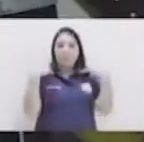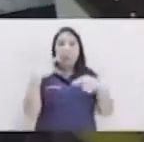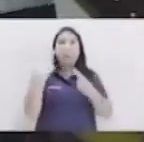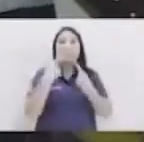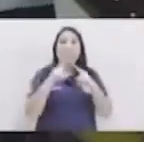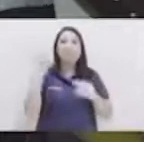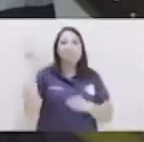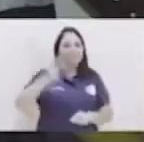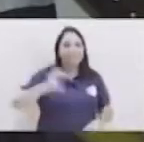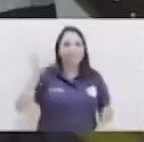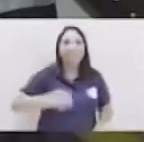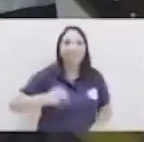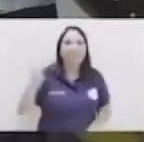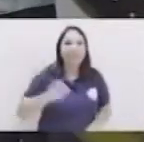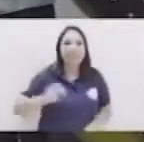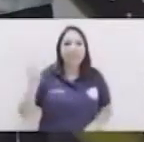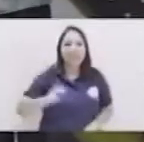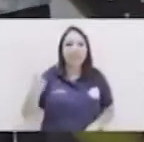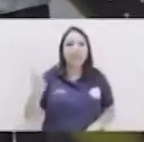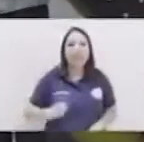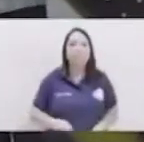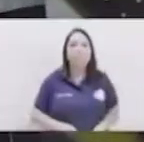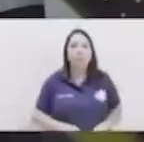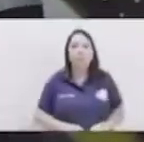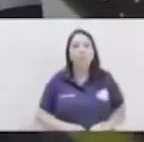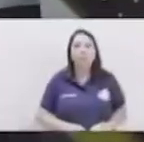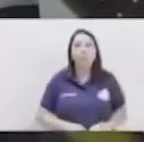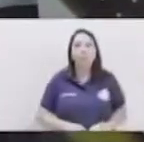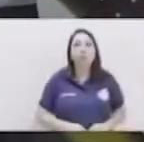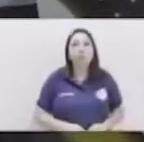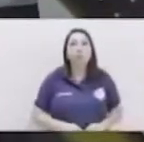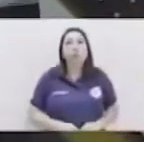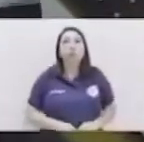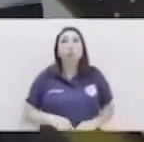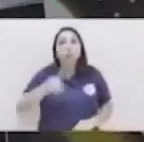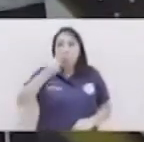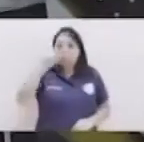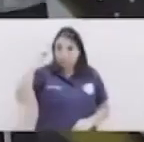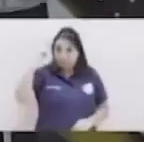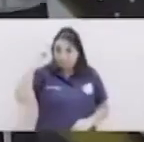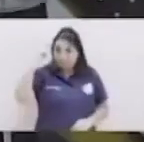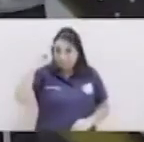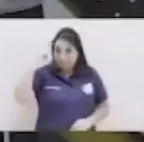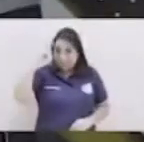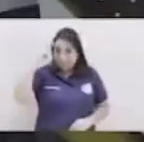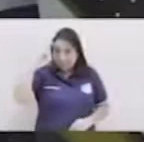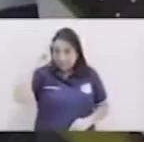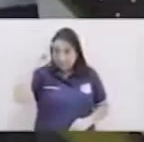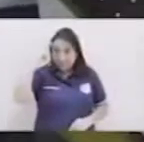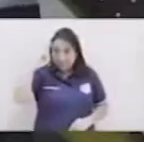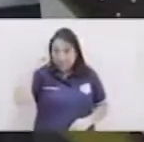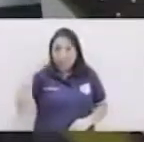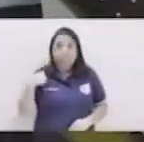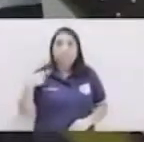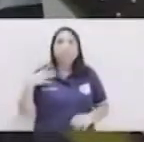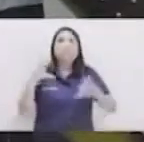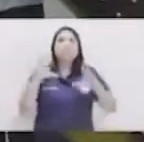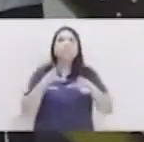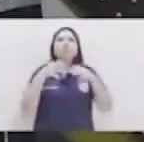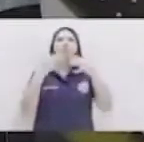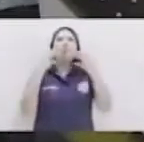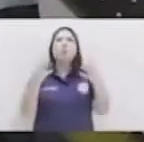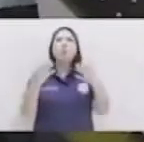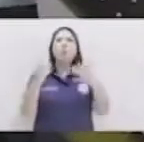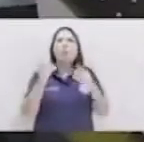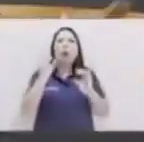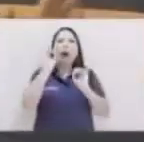es necesario poder hacer un recordatorio de la conceptualización